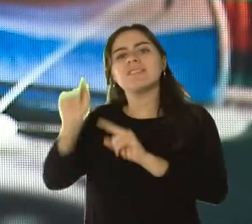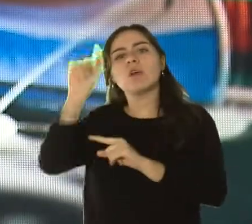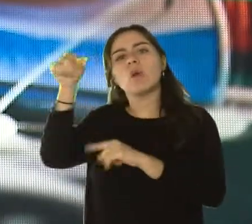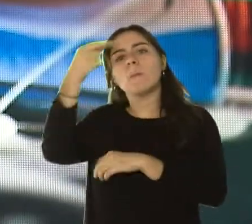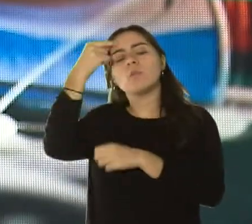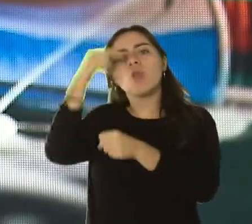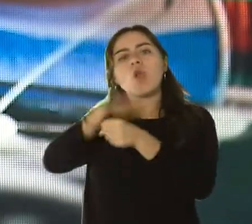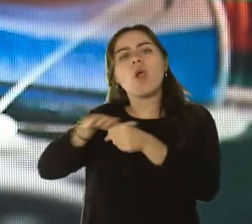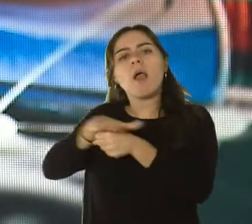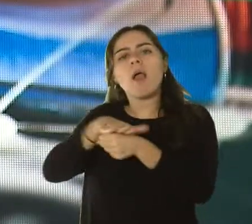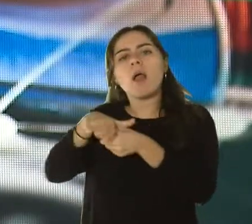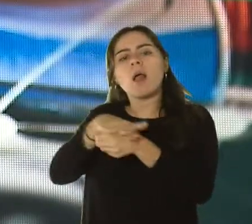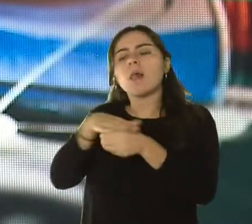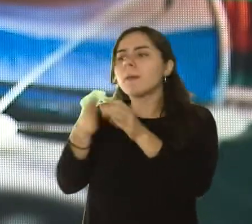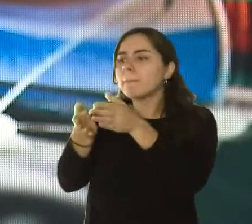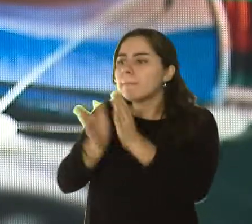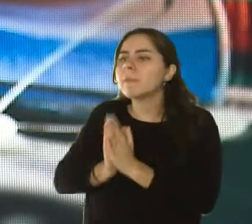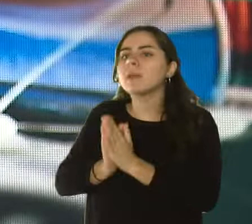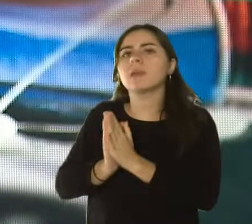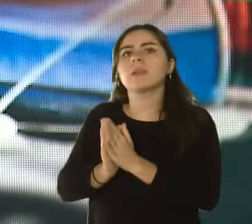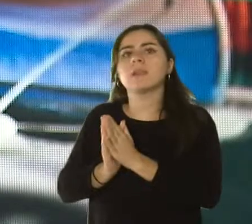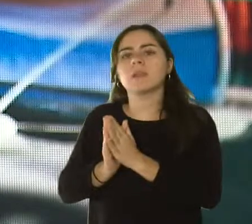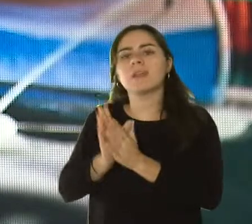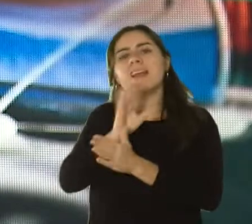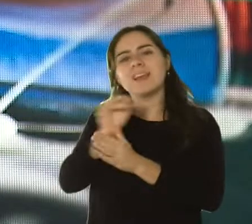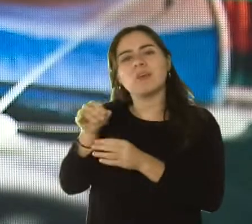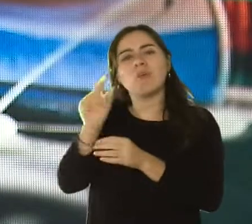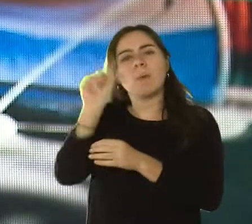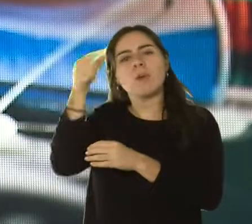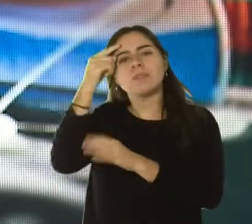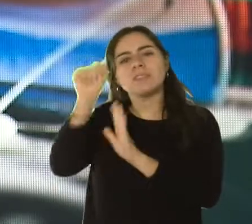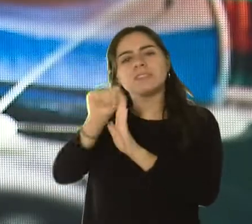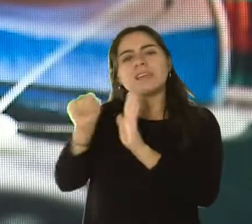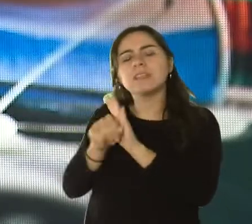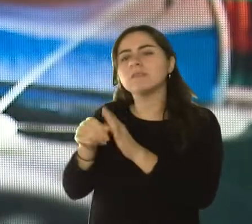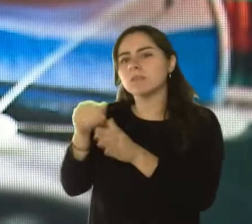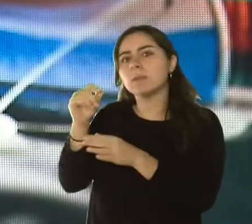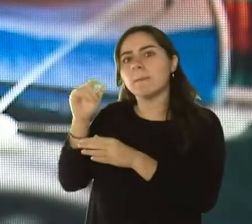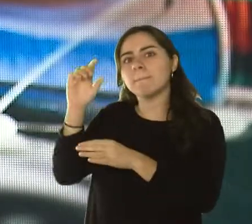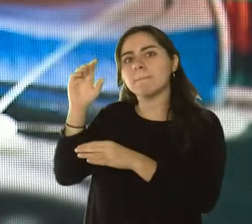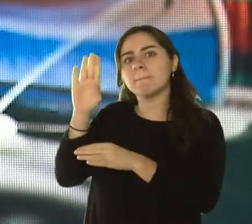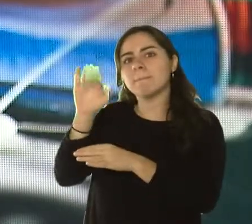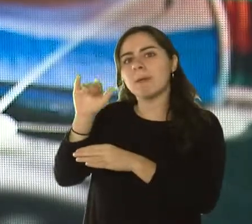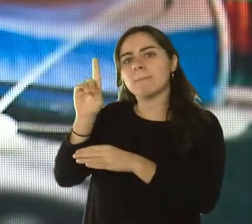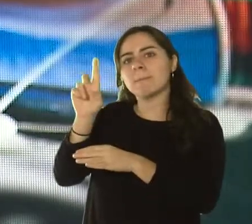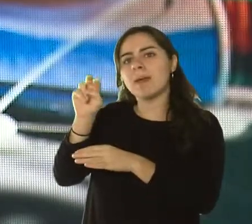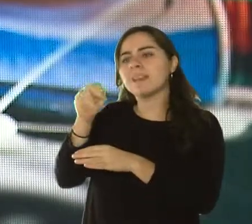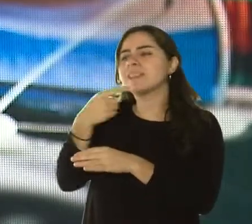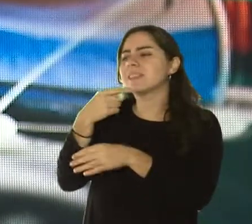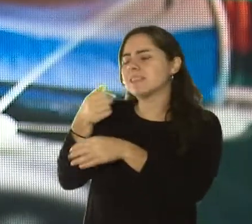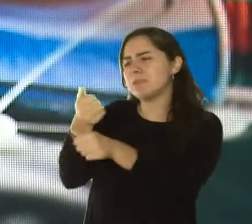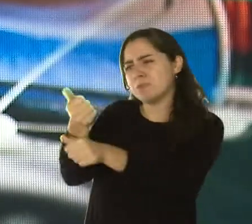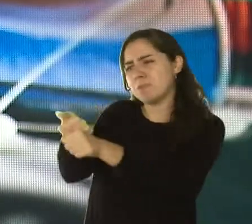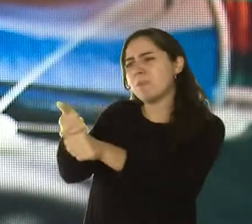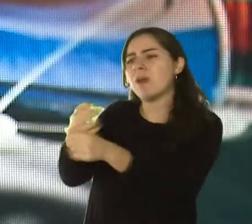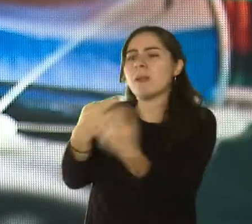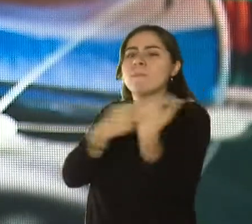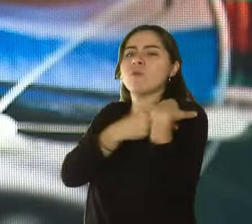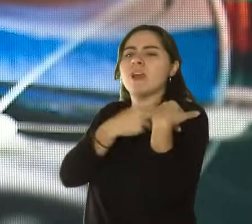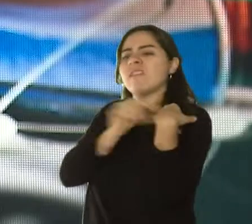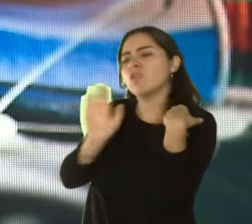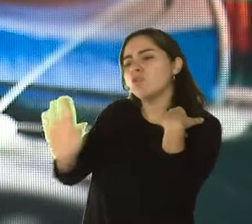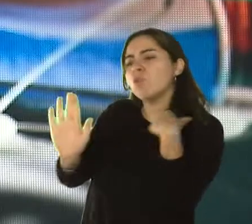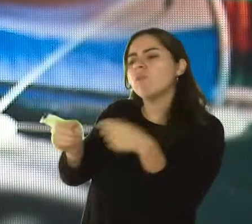locales y estatales a que ellos mismos legislen este tipo de moratoria a favor de sus